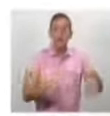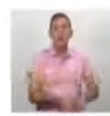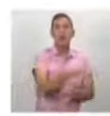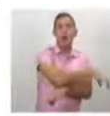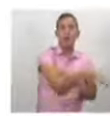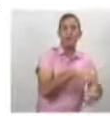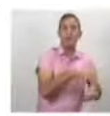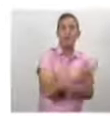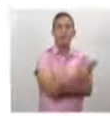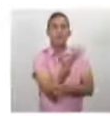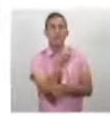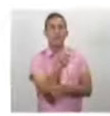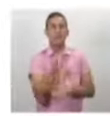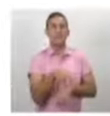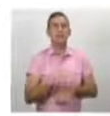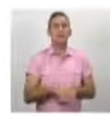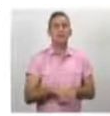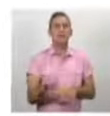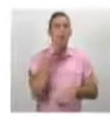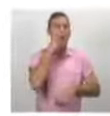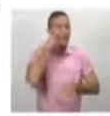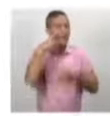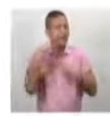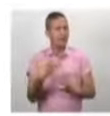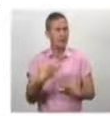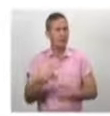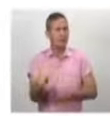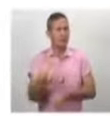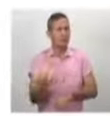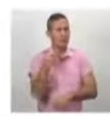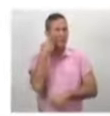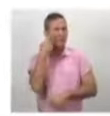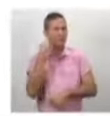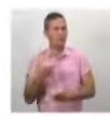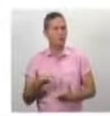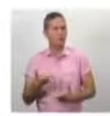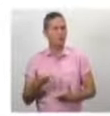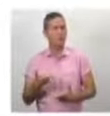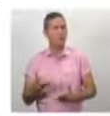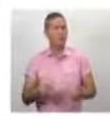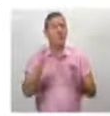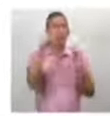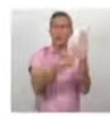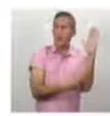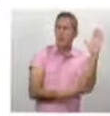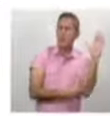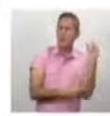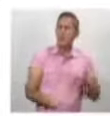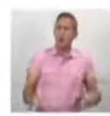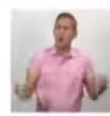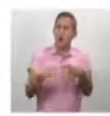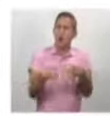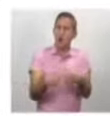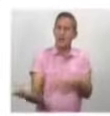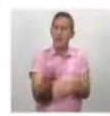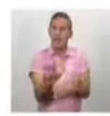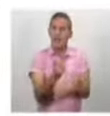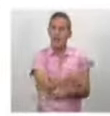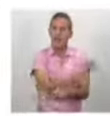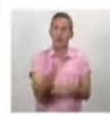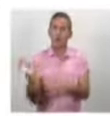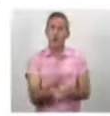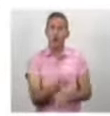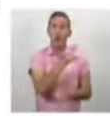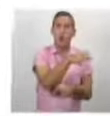también. Pero lo más importante es que conozcamos ¿qué elementos le dan unidad a estas dos células, a